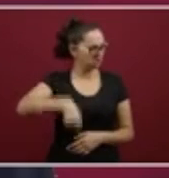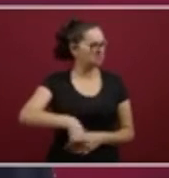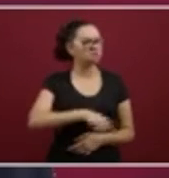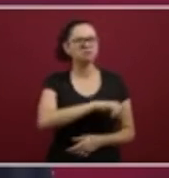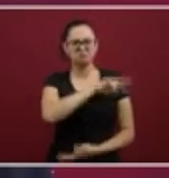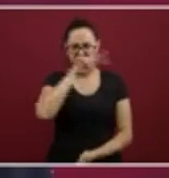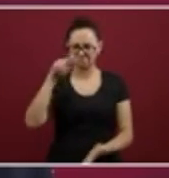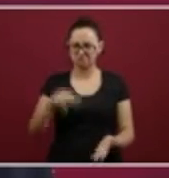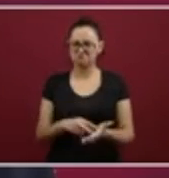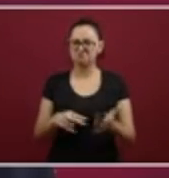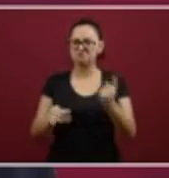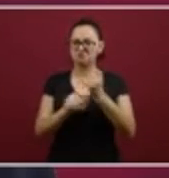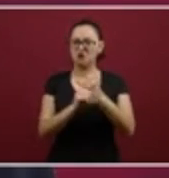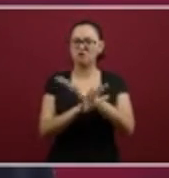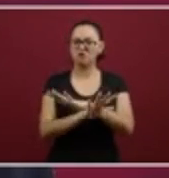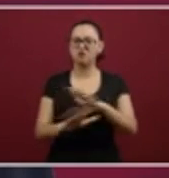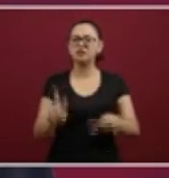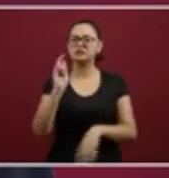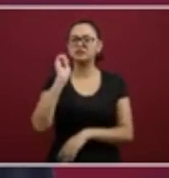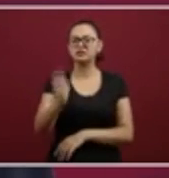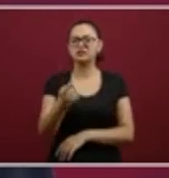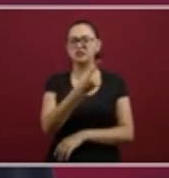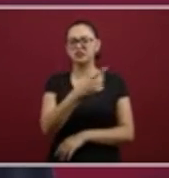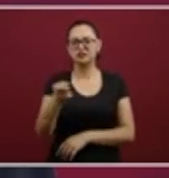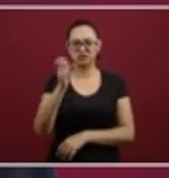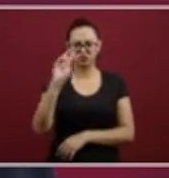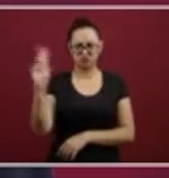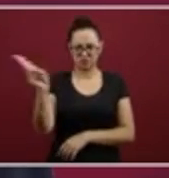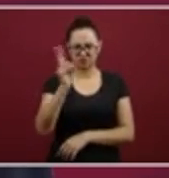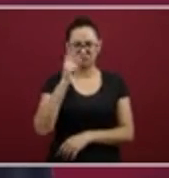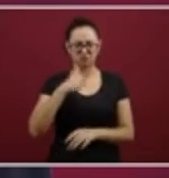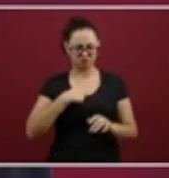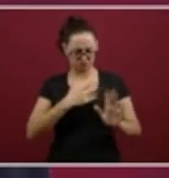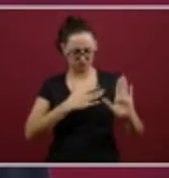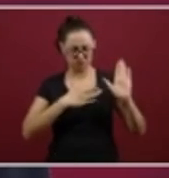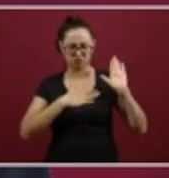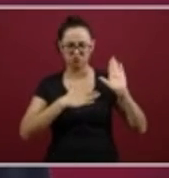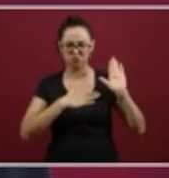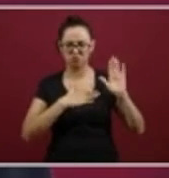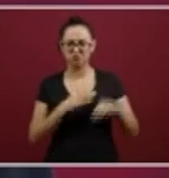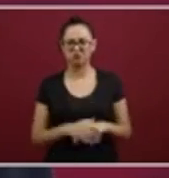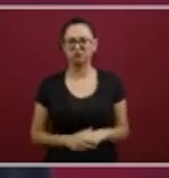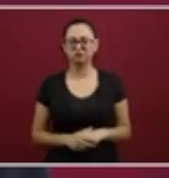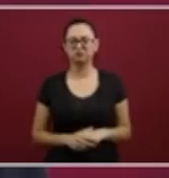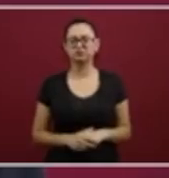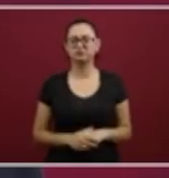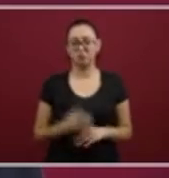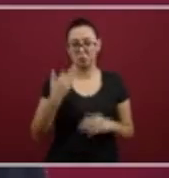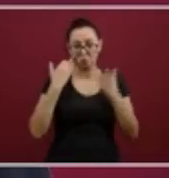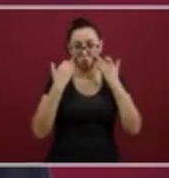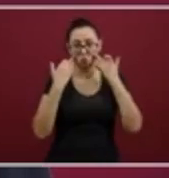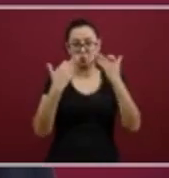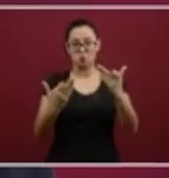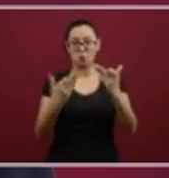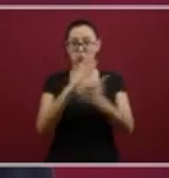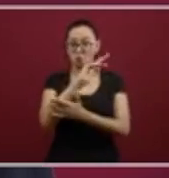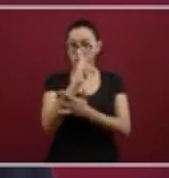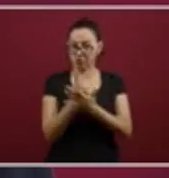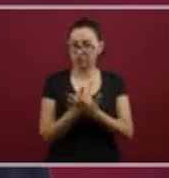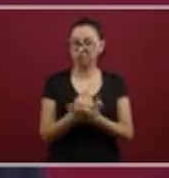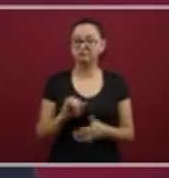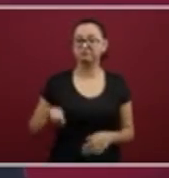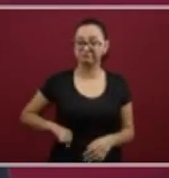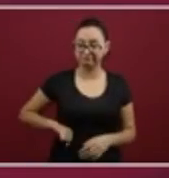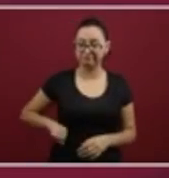cómo va lo de las 100 universidades públicas. Yo hago ese compromiso. Y van a ver, porque es un programa muy